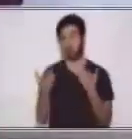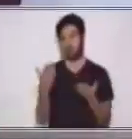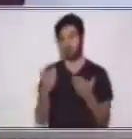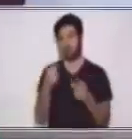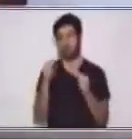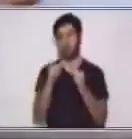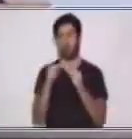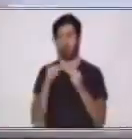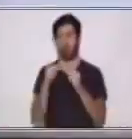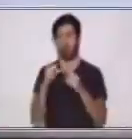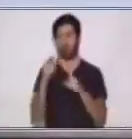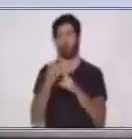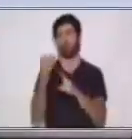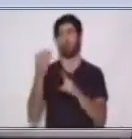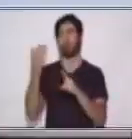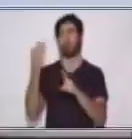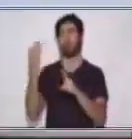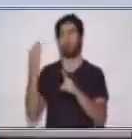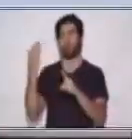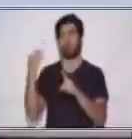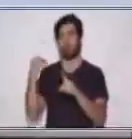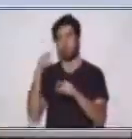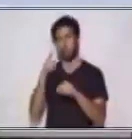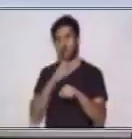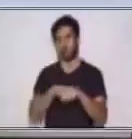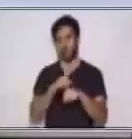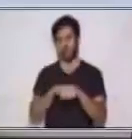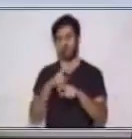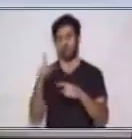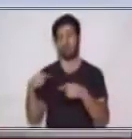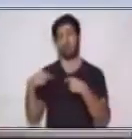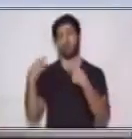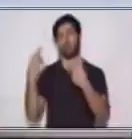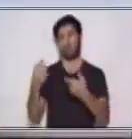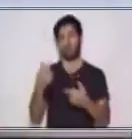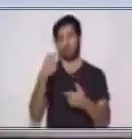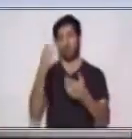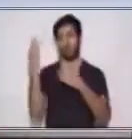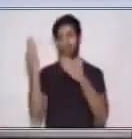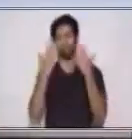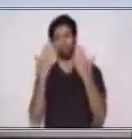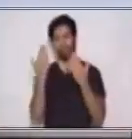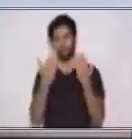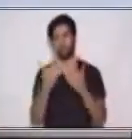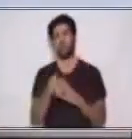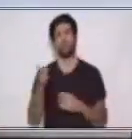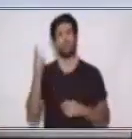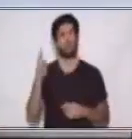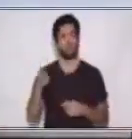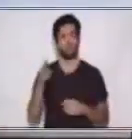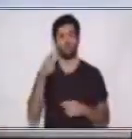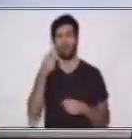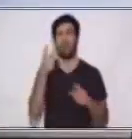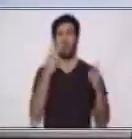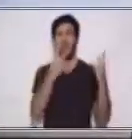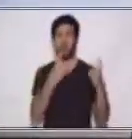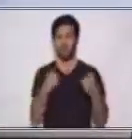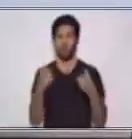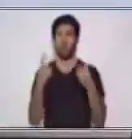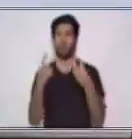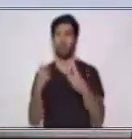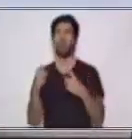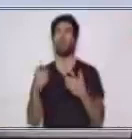has trabajado a lo largo de toda tu etapa de estudiante y que siempre ha sido repetitivo. Usar